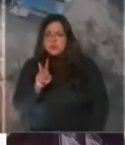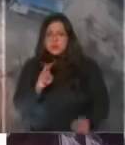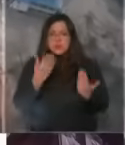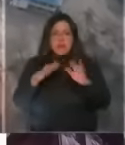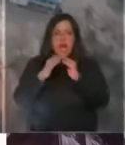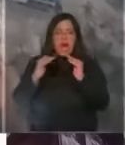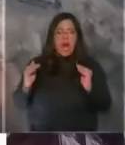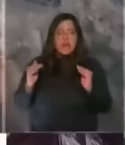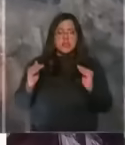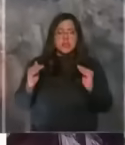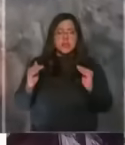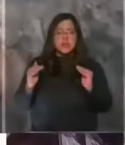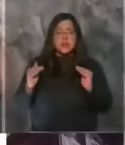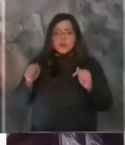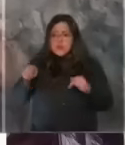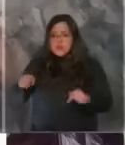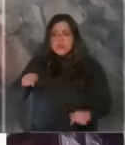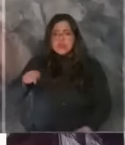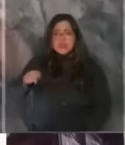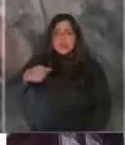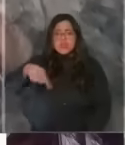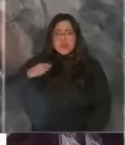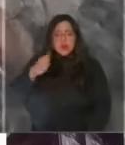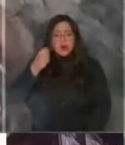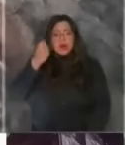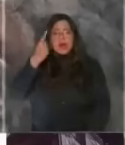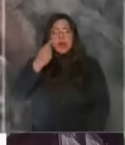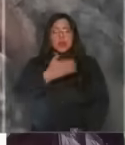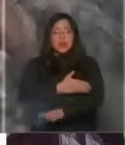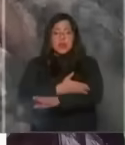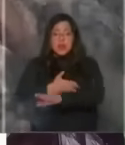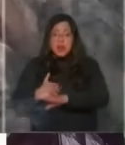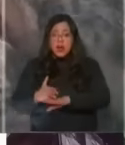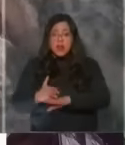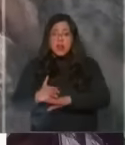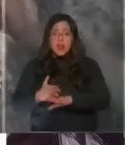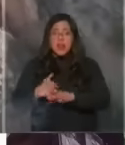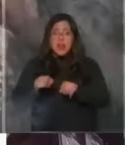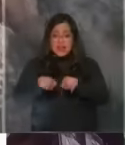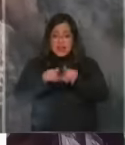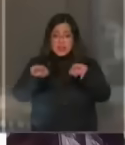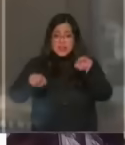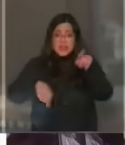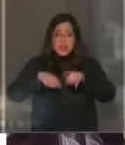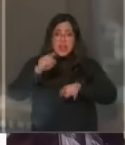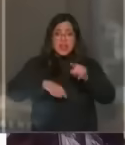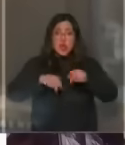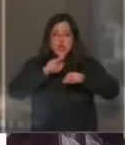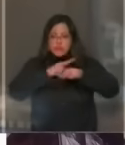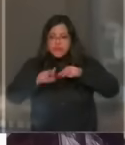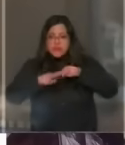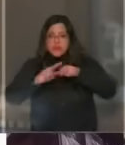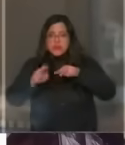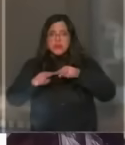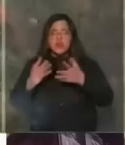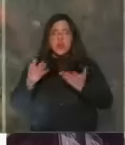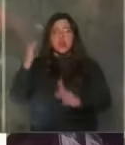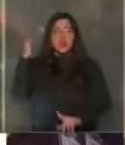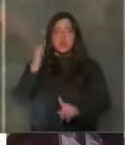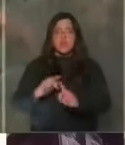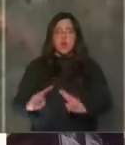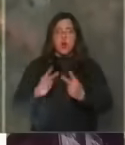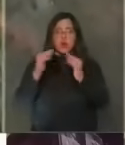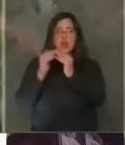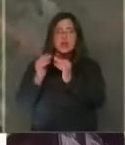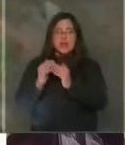y toman conocimiento de manera muy tardía que esas eh esos suelos fueron modificados en su en su objetivo o en su finalidad